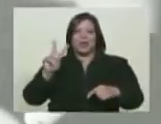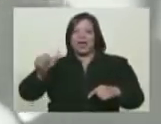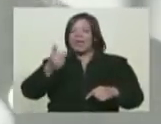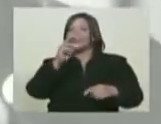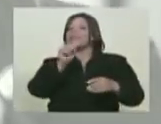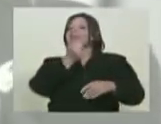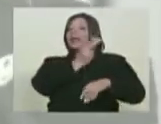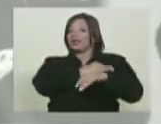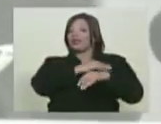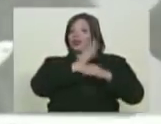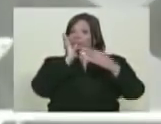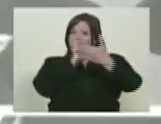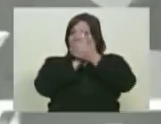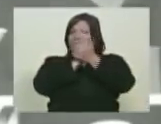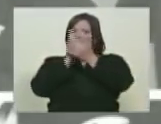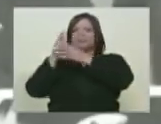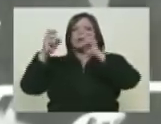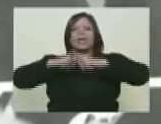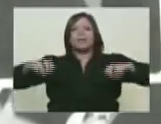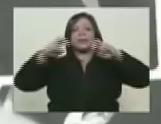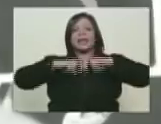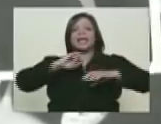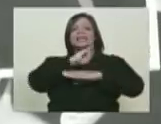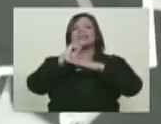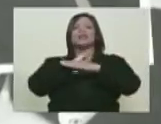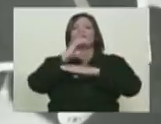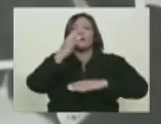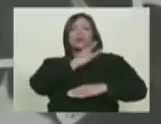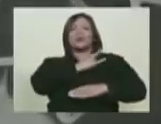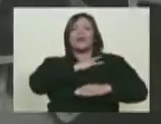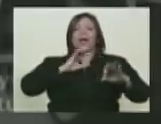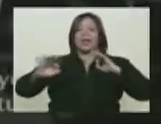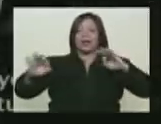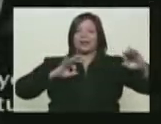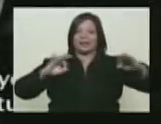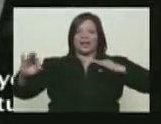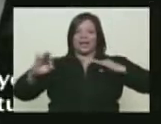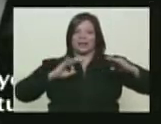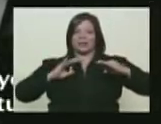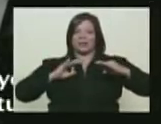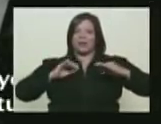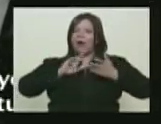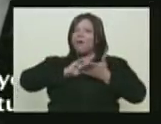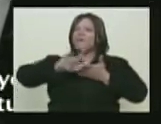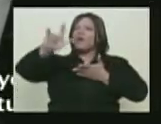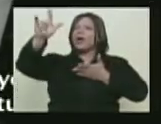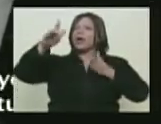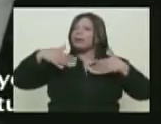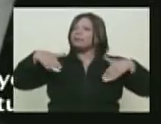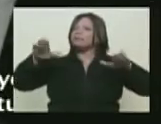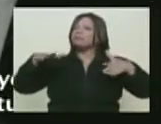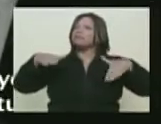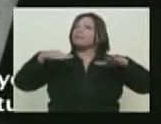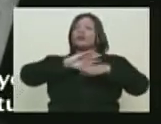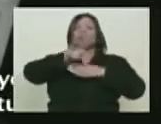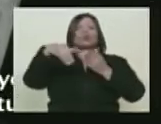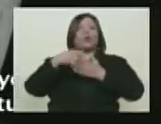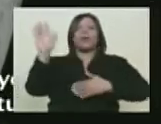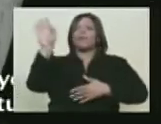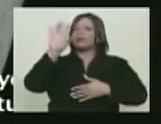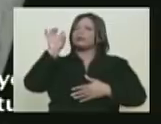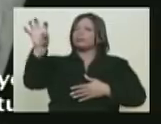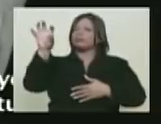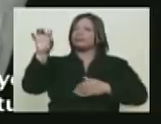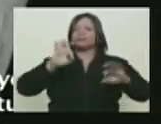del Centro de Documentación e Investigación del Instituto Universitario de Teatro. Vuela lejos, maestro, que hoy toda la patria será